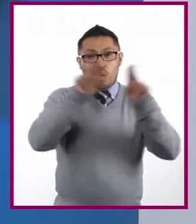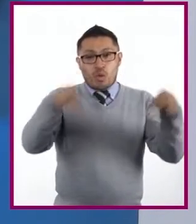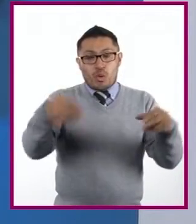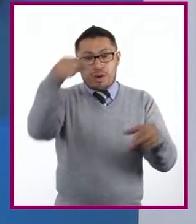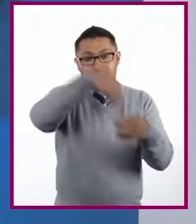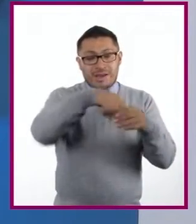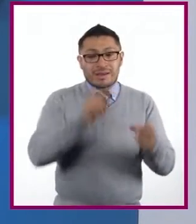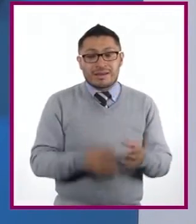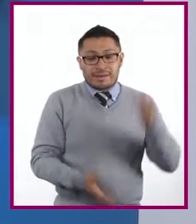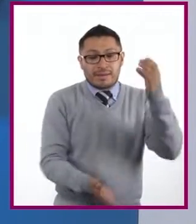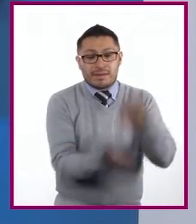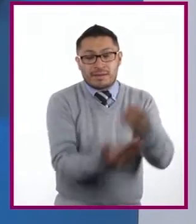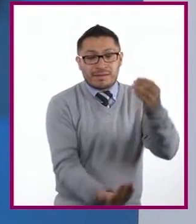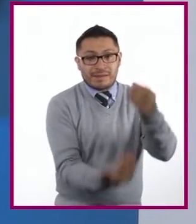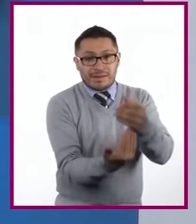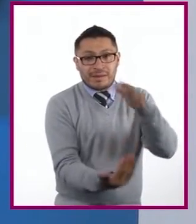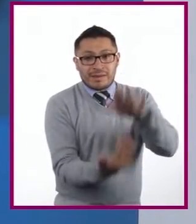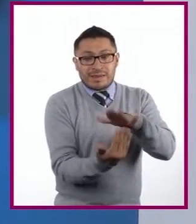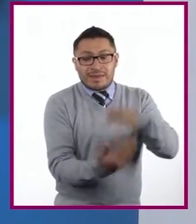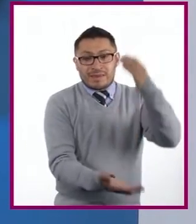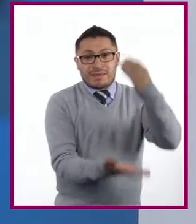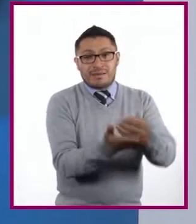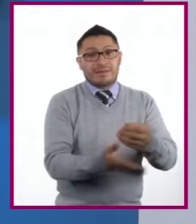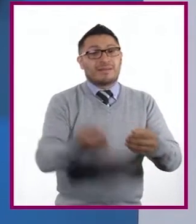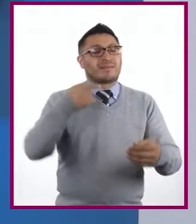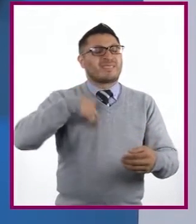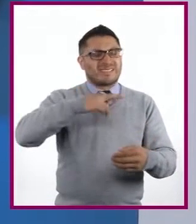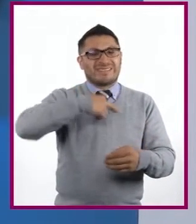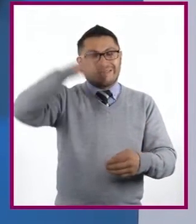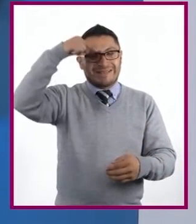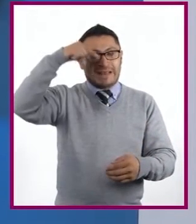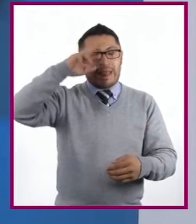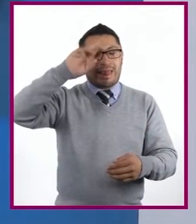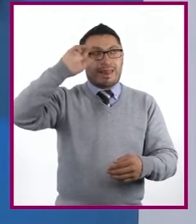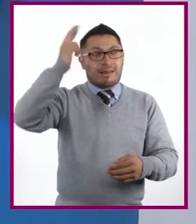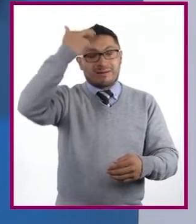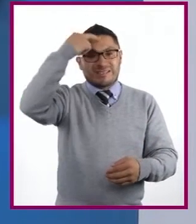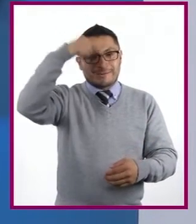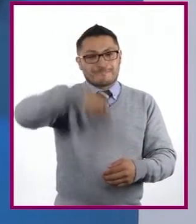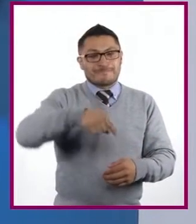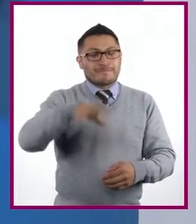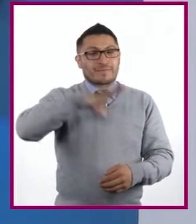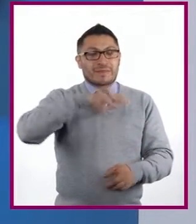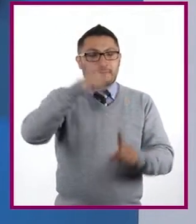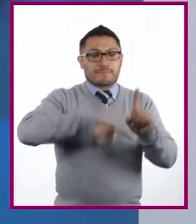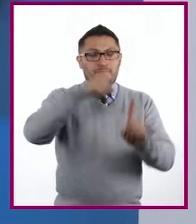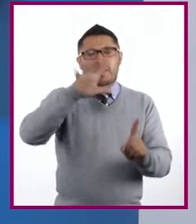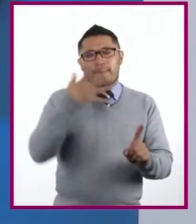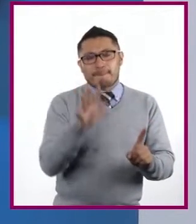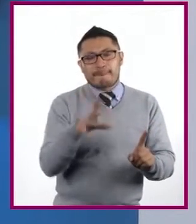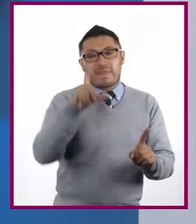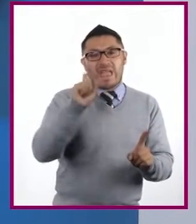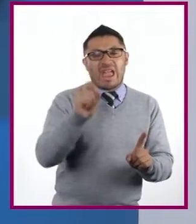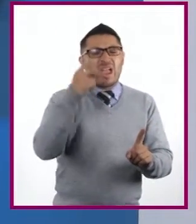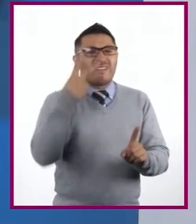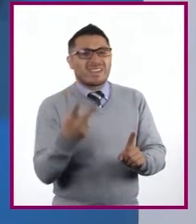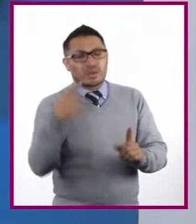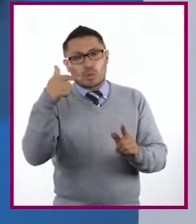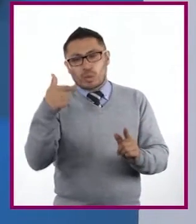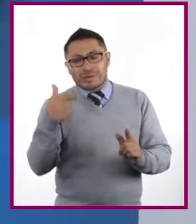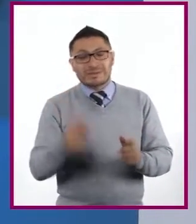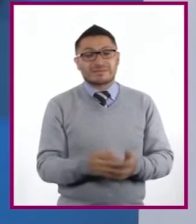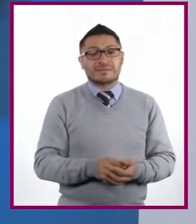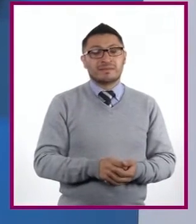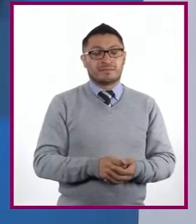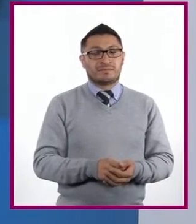en la mesa y tomando en cuenta que la temperatura aquí es alrededor de 22 grados centígrados, ¿qué va a pasar con el hielo y el